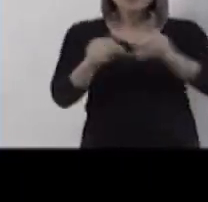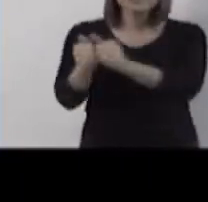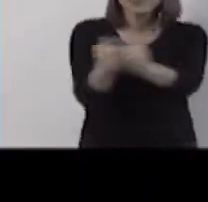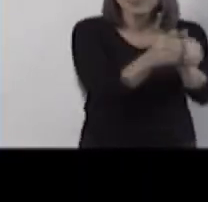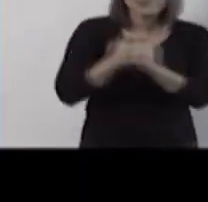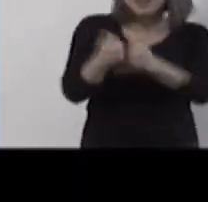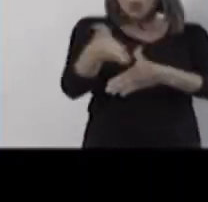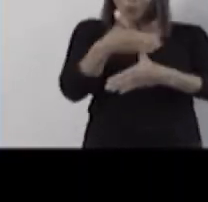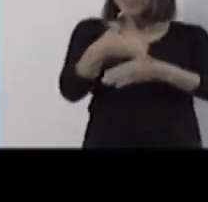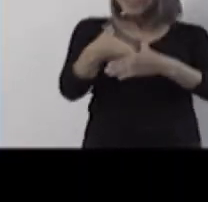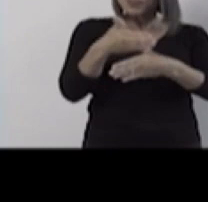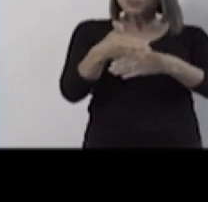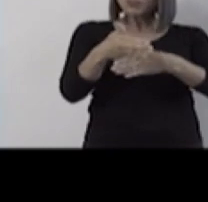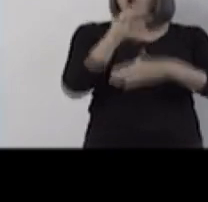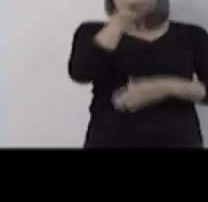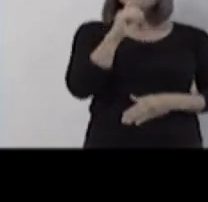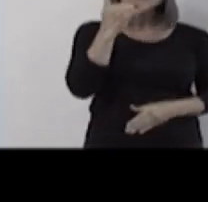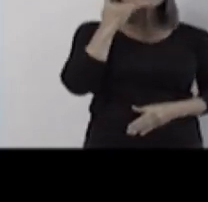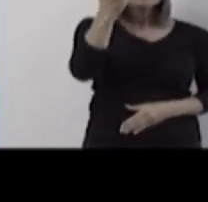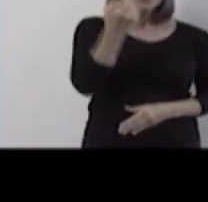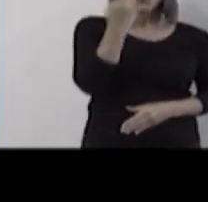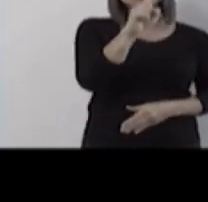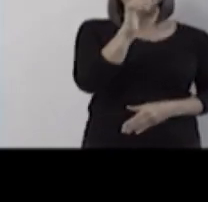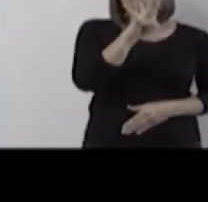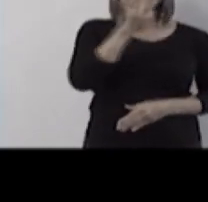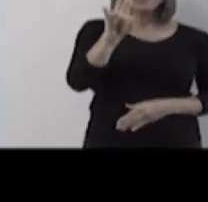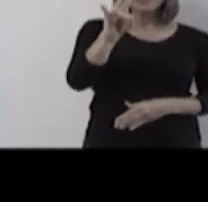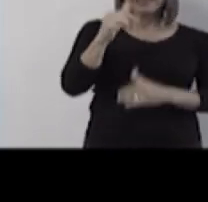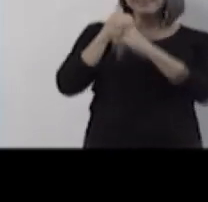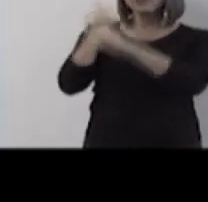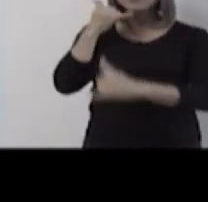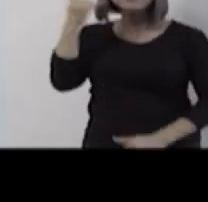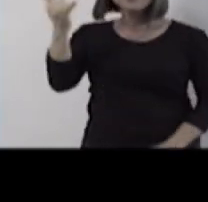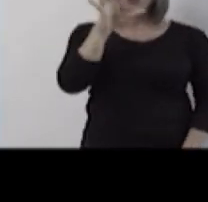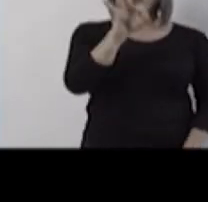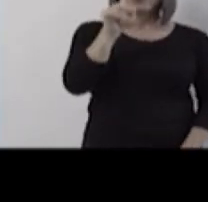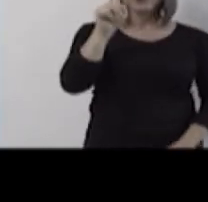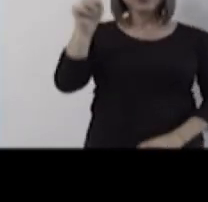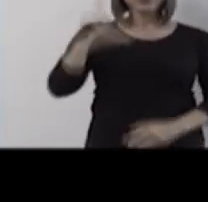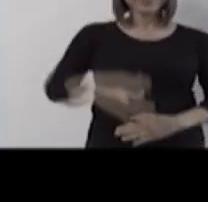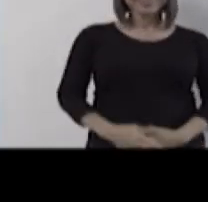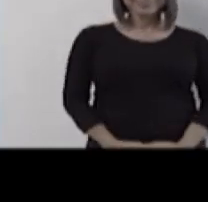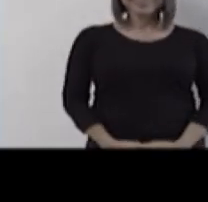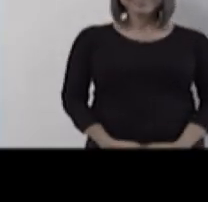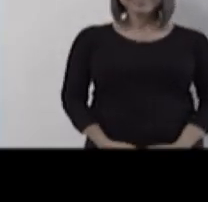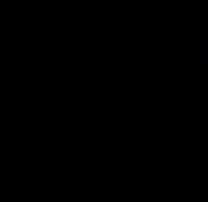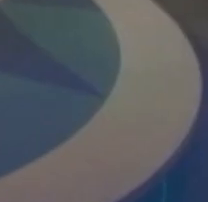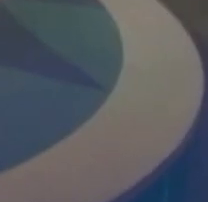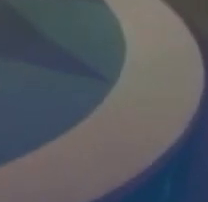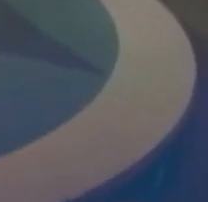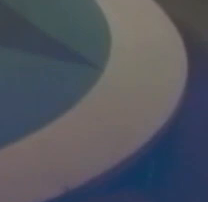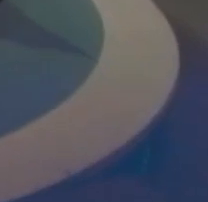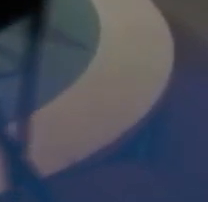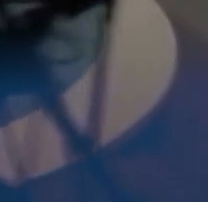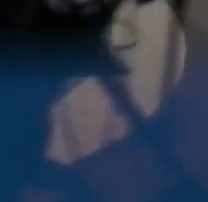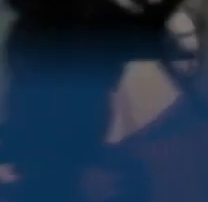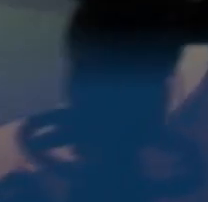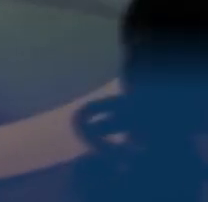Los valores nos unen. Compartilos. Consultas al 1147. Denuncias al 911. PANI.